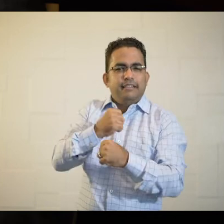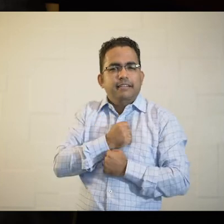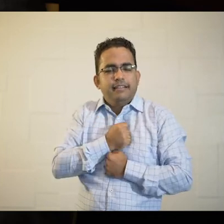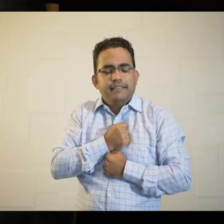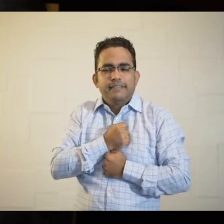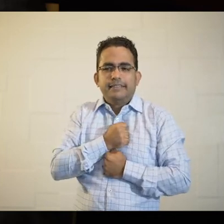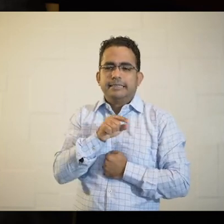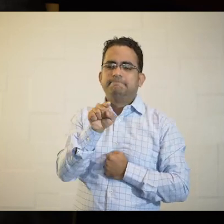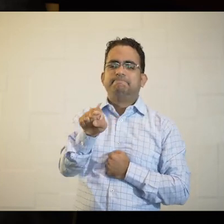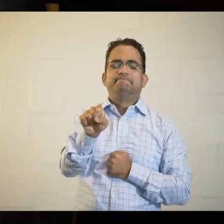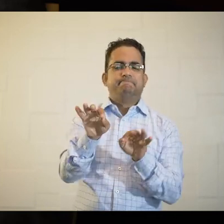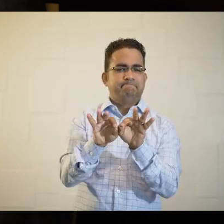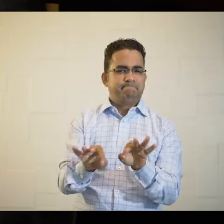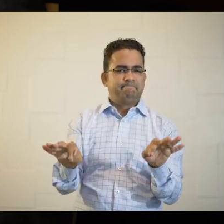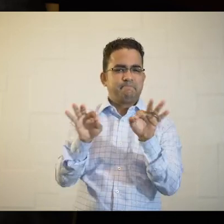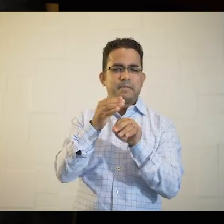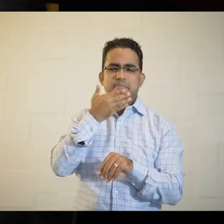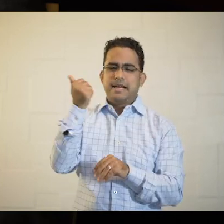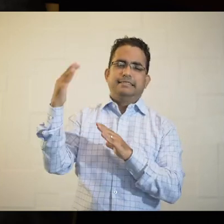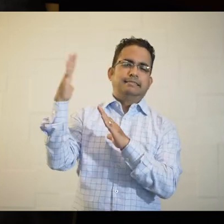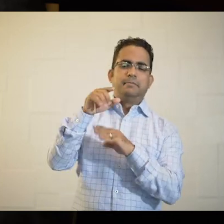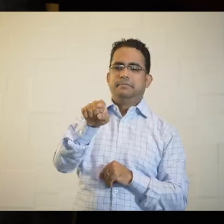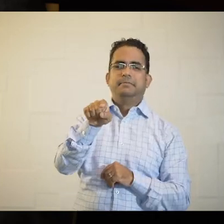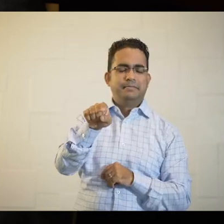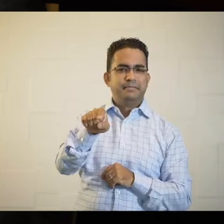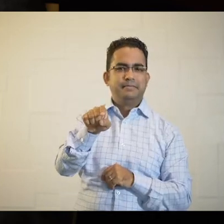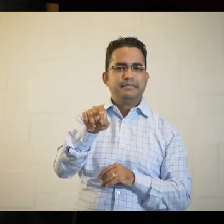se convierte en ganancia.